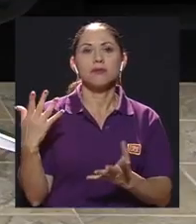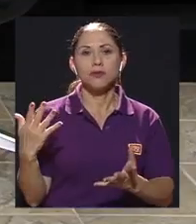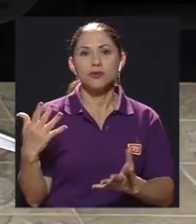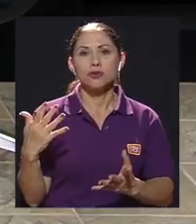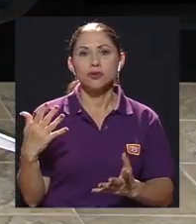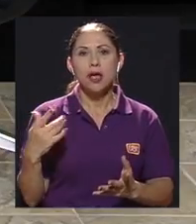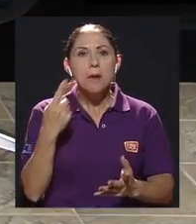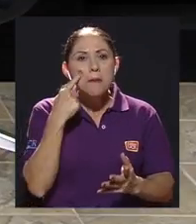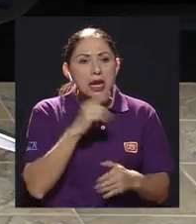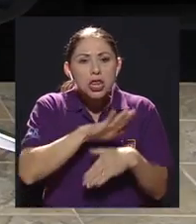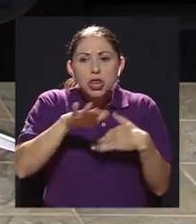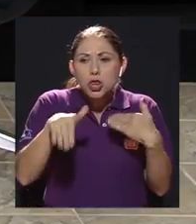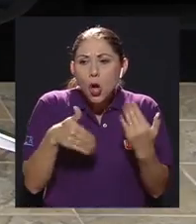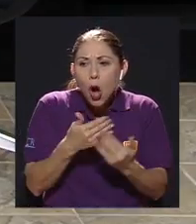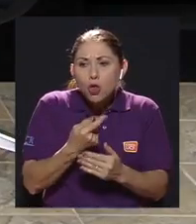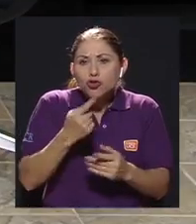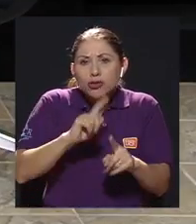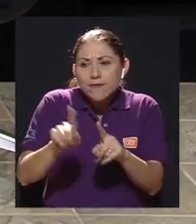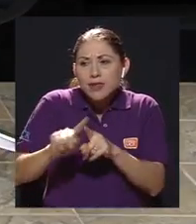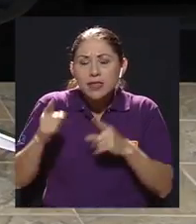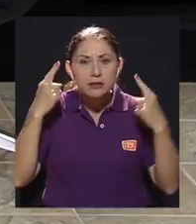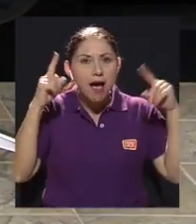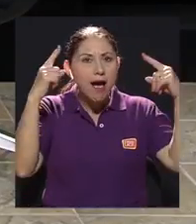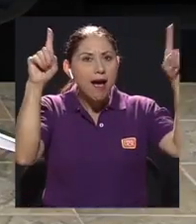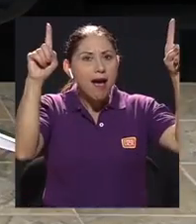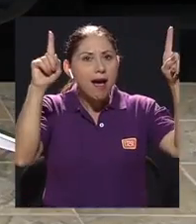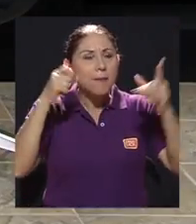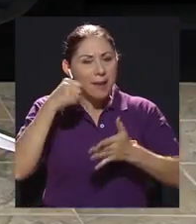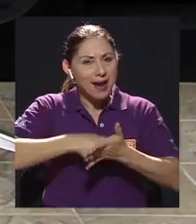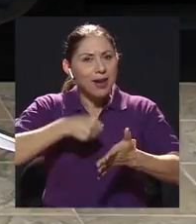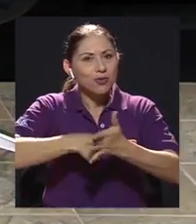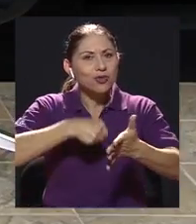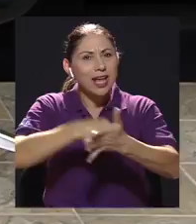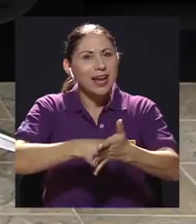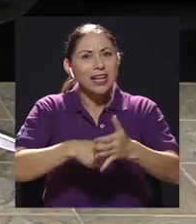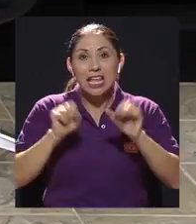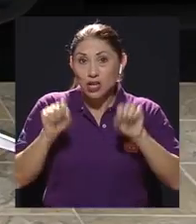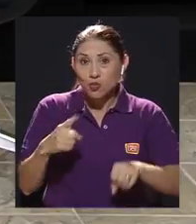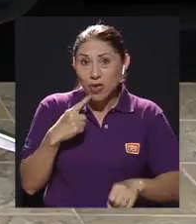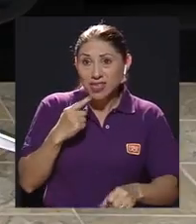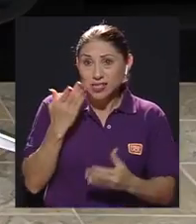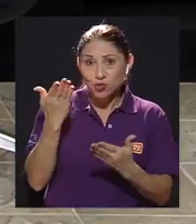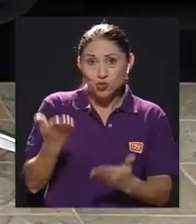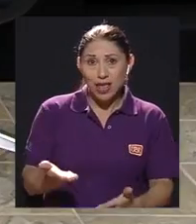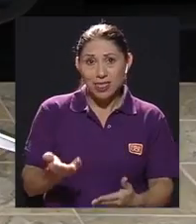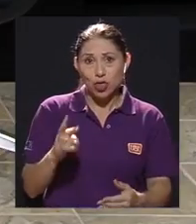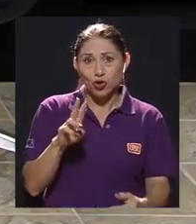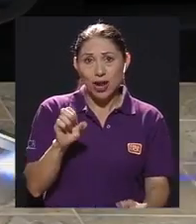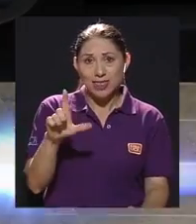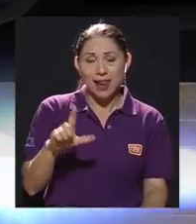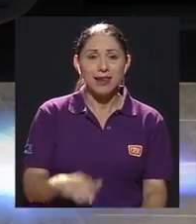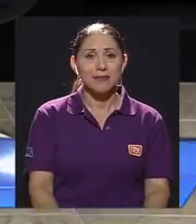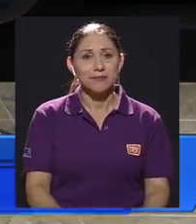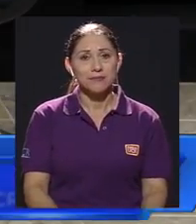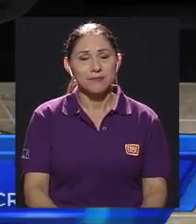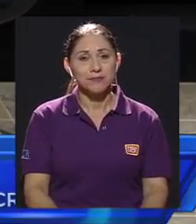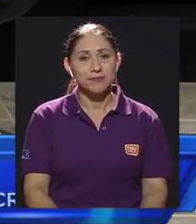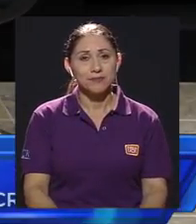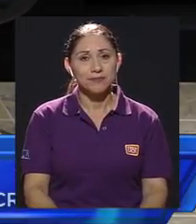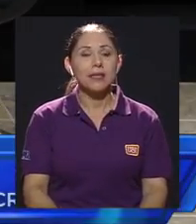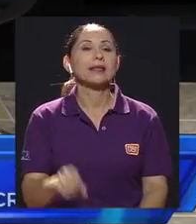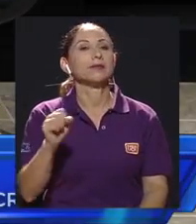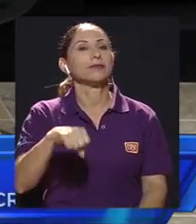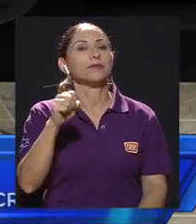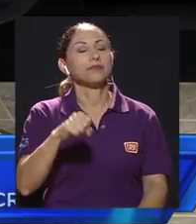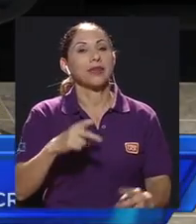todas las conquistas que hemos tenido, pues efectivamente para luchar. ¿Qué nos puede decir usted, don Randall? Sí, que la